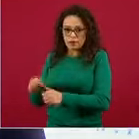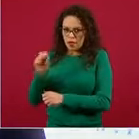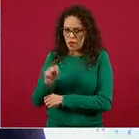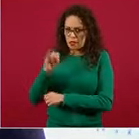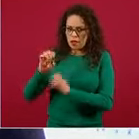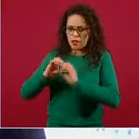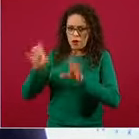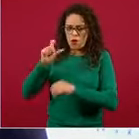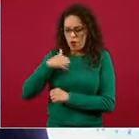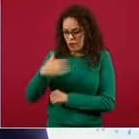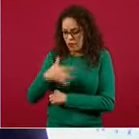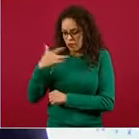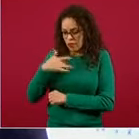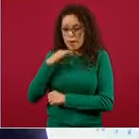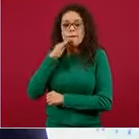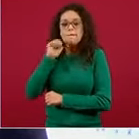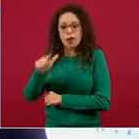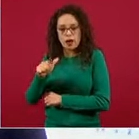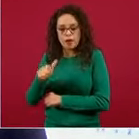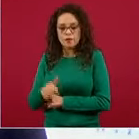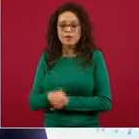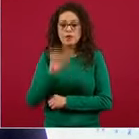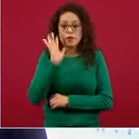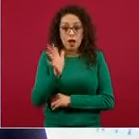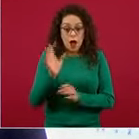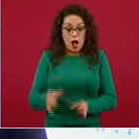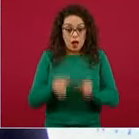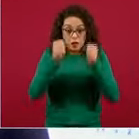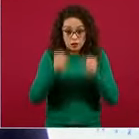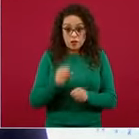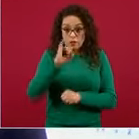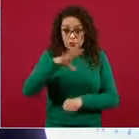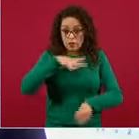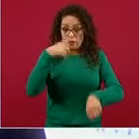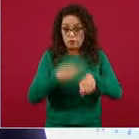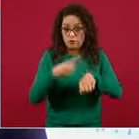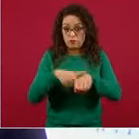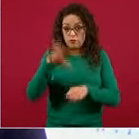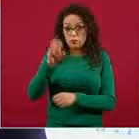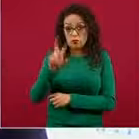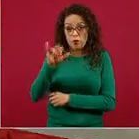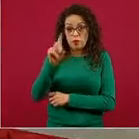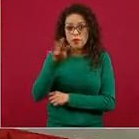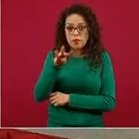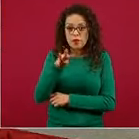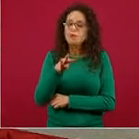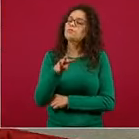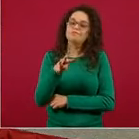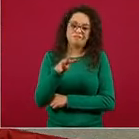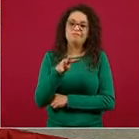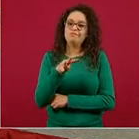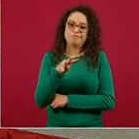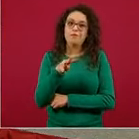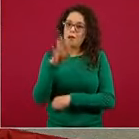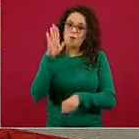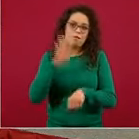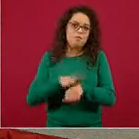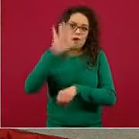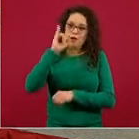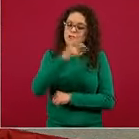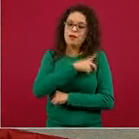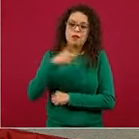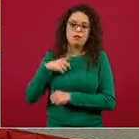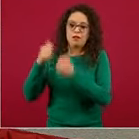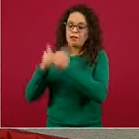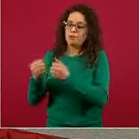tengo signos y síntomas. Si soy un caso confirmado de COVID-19, pues mucho más, pero si pertenezco a un grupo de